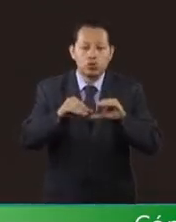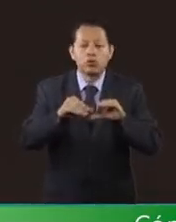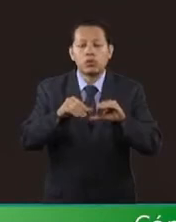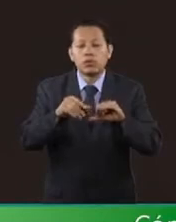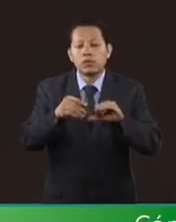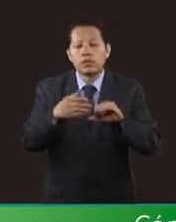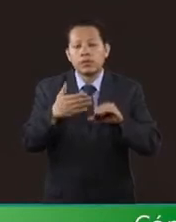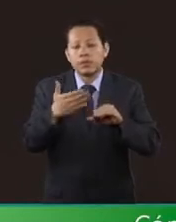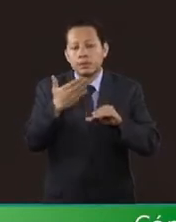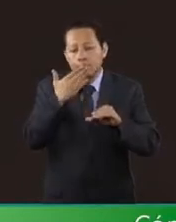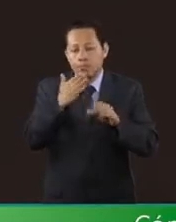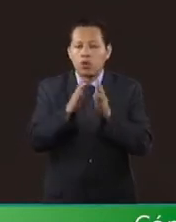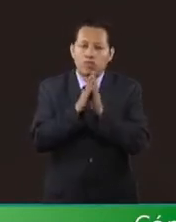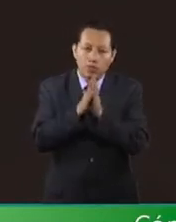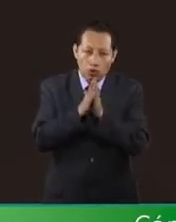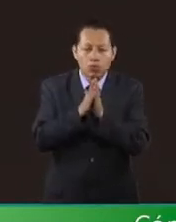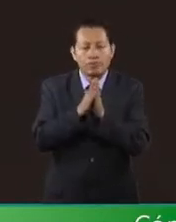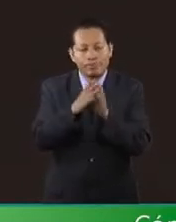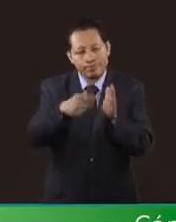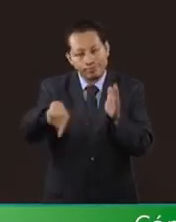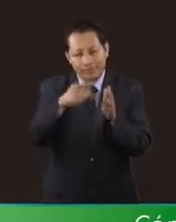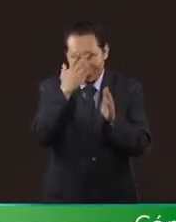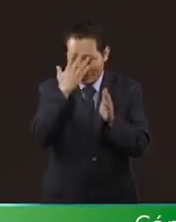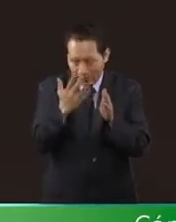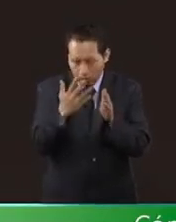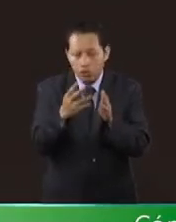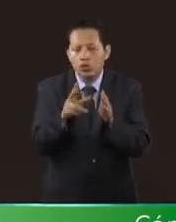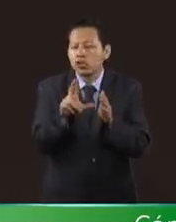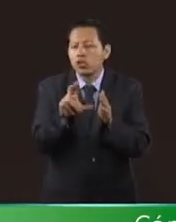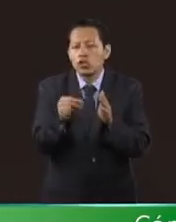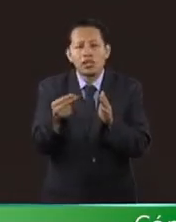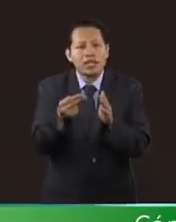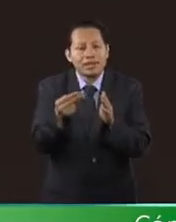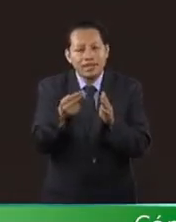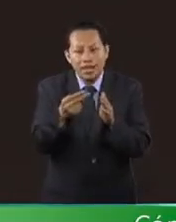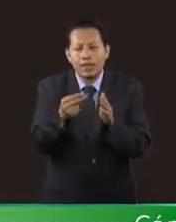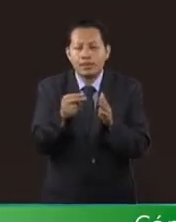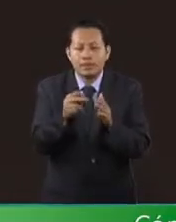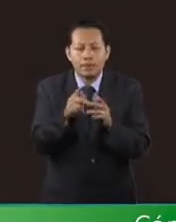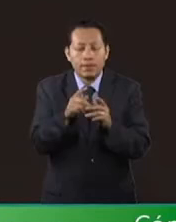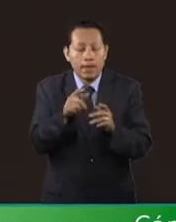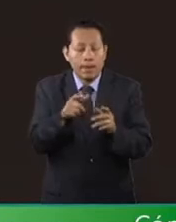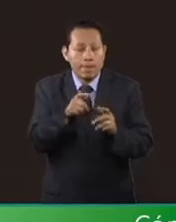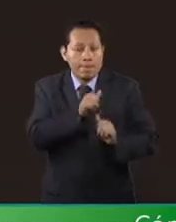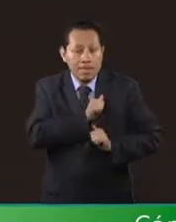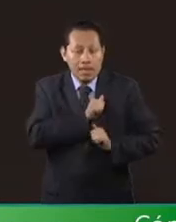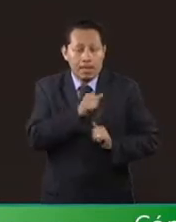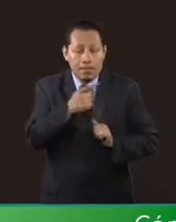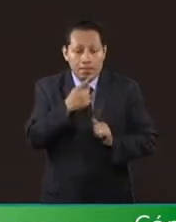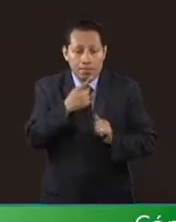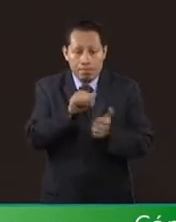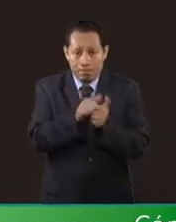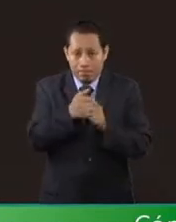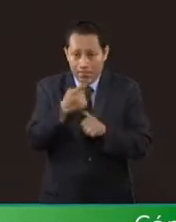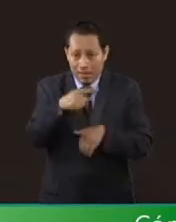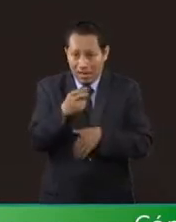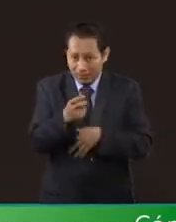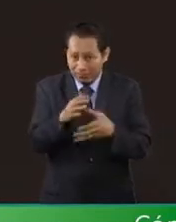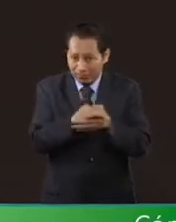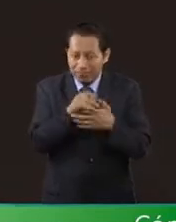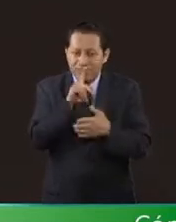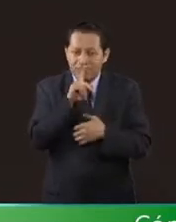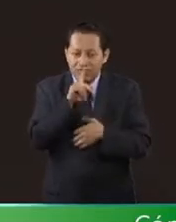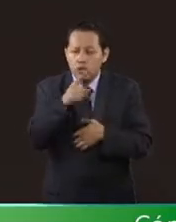formación. Seamos serios, señores. No hubiera sido necesario volver los militares para hacerlo. Si ustedes hubieran